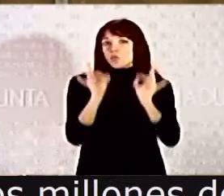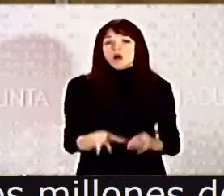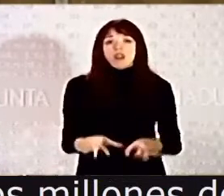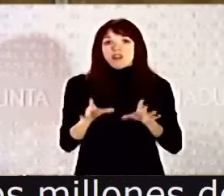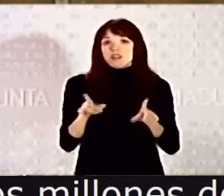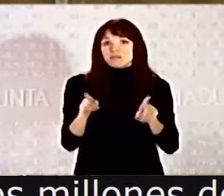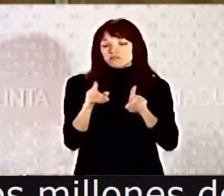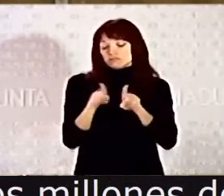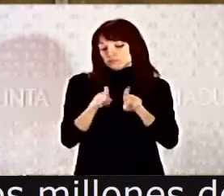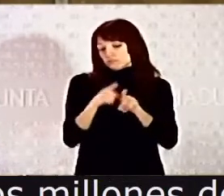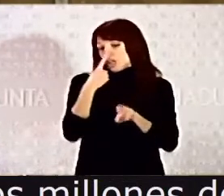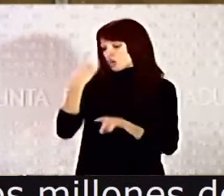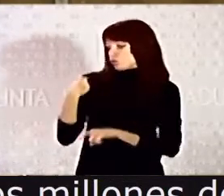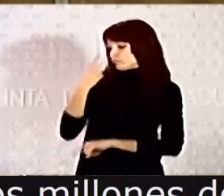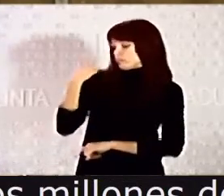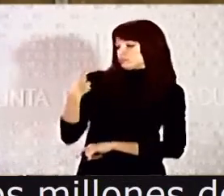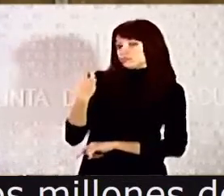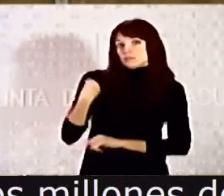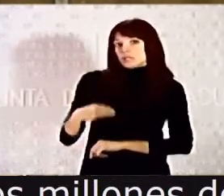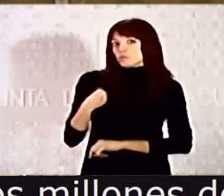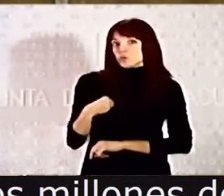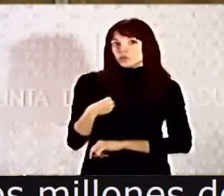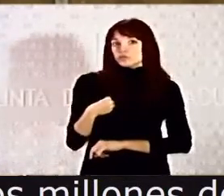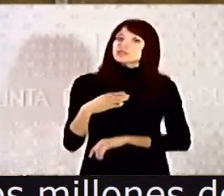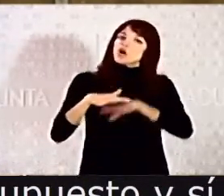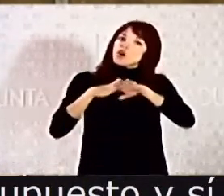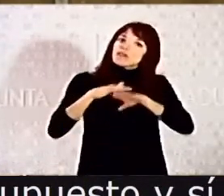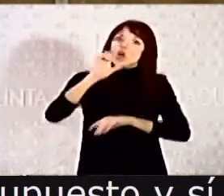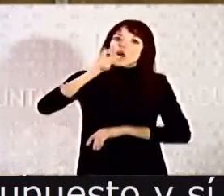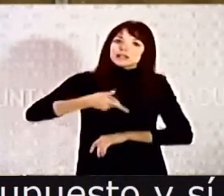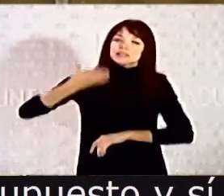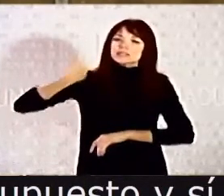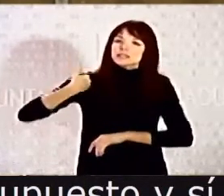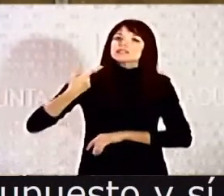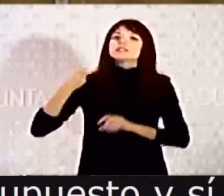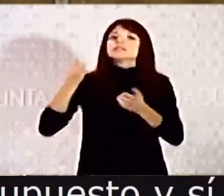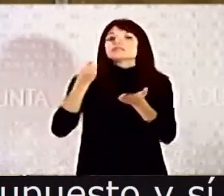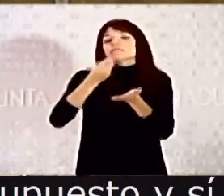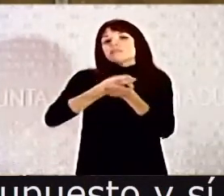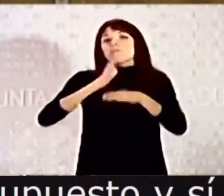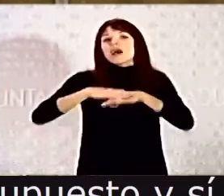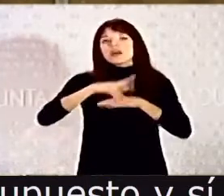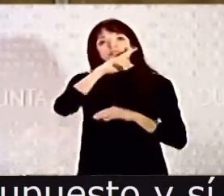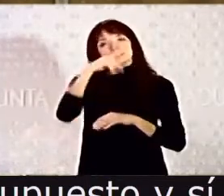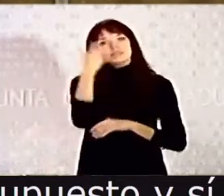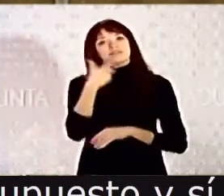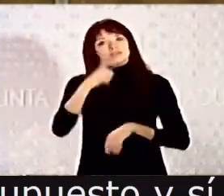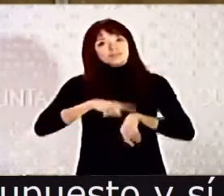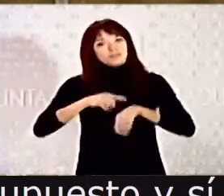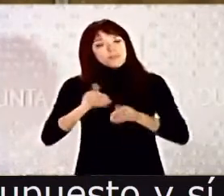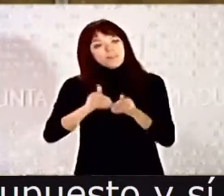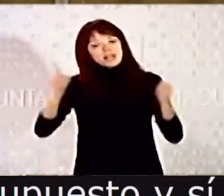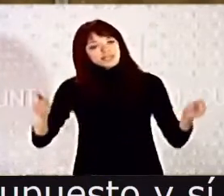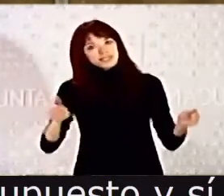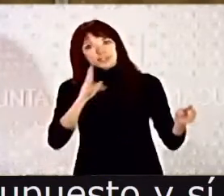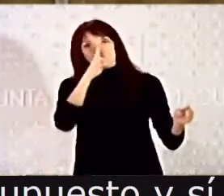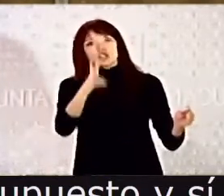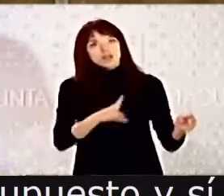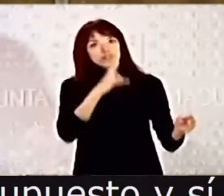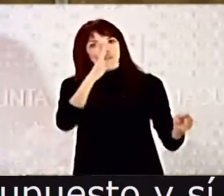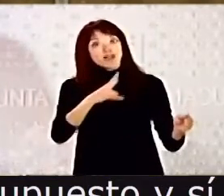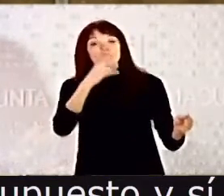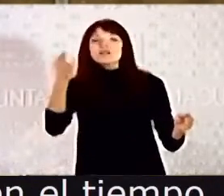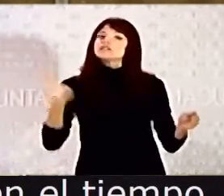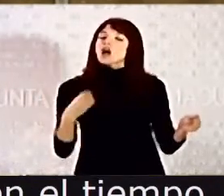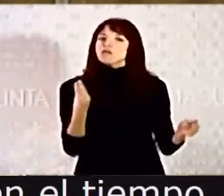anterior y lo que sí hicimos en la legislatura pasada es dotarlos de una mayor estabilidad en el tiempo. Al hacerlo, por ejemplo, por 2 anualidades, pues es